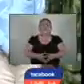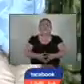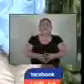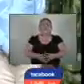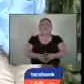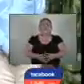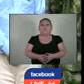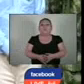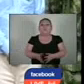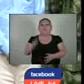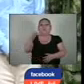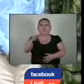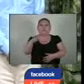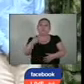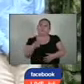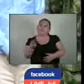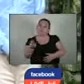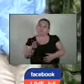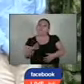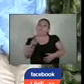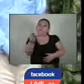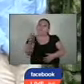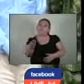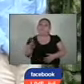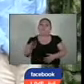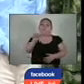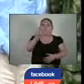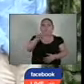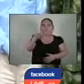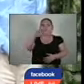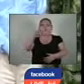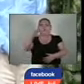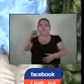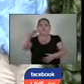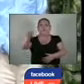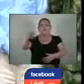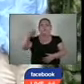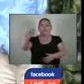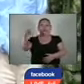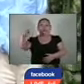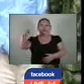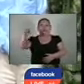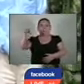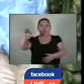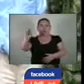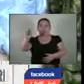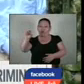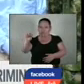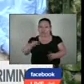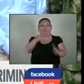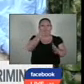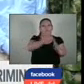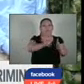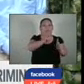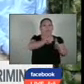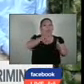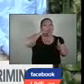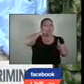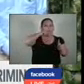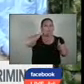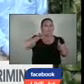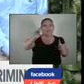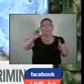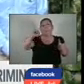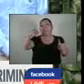Se ofrece una recompensa de hasta 200 millones de pesos por alias Richard. Principal cabecillo de la estructura,